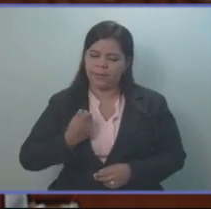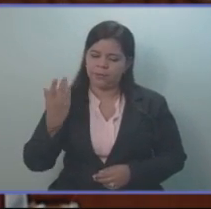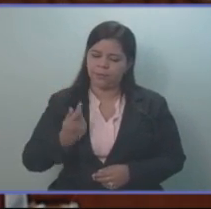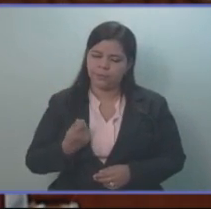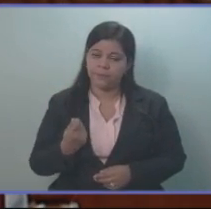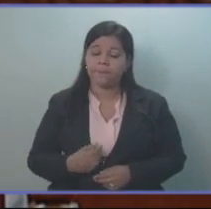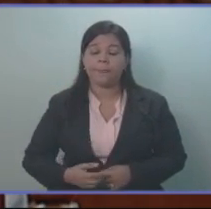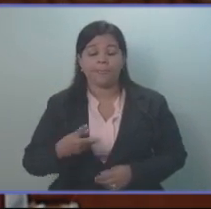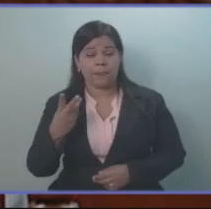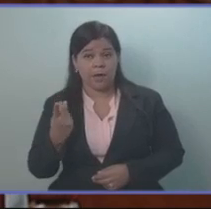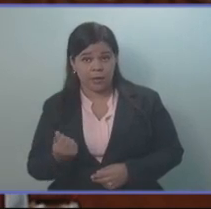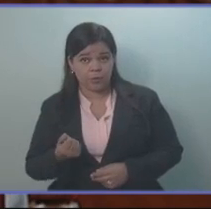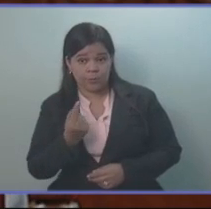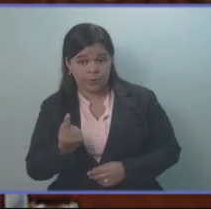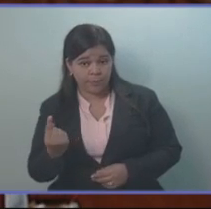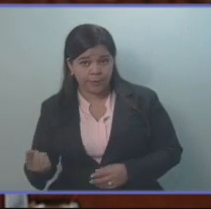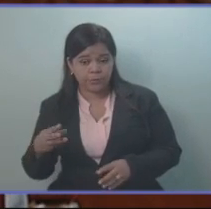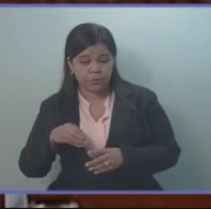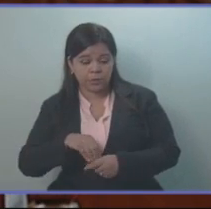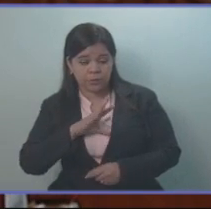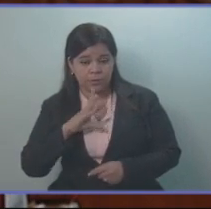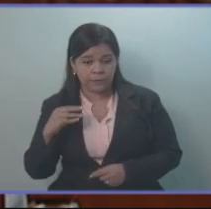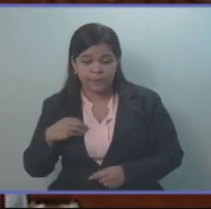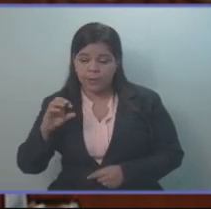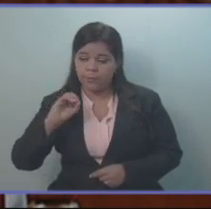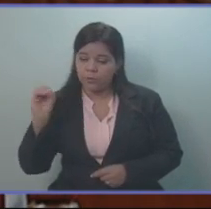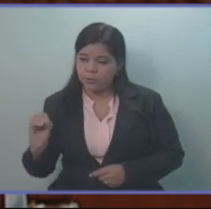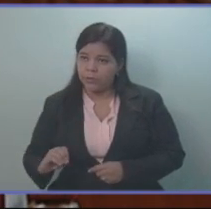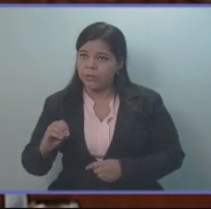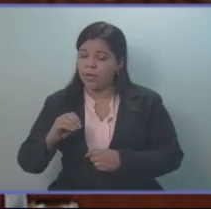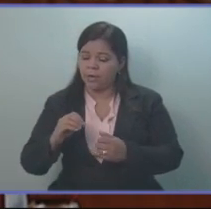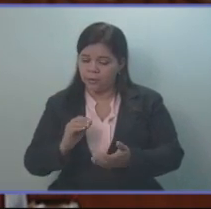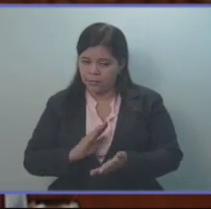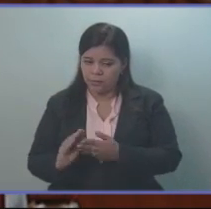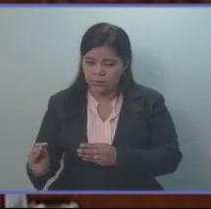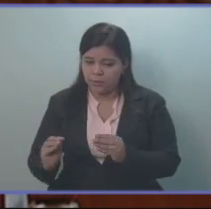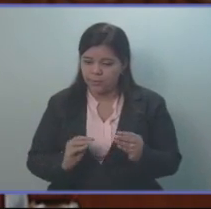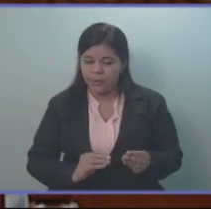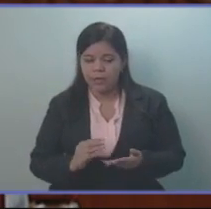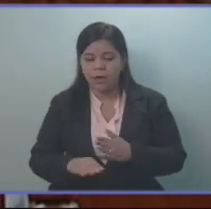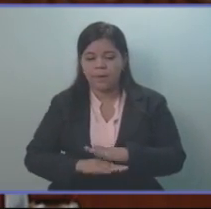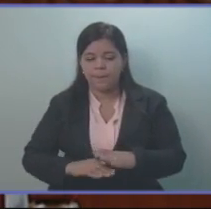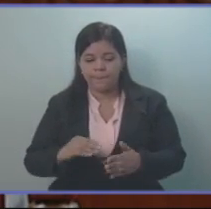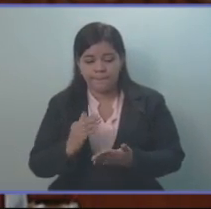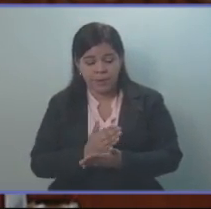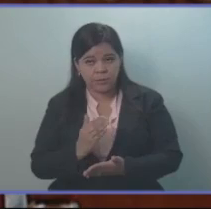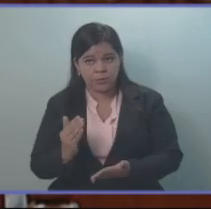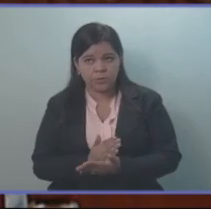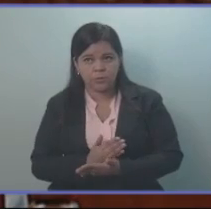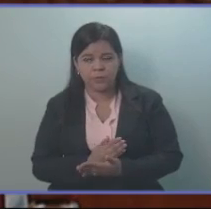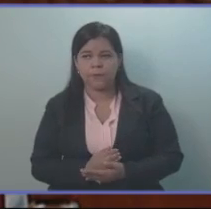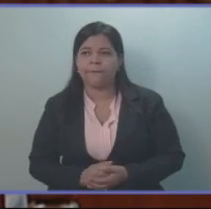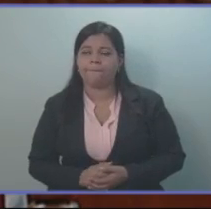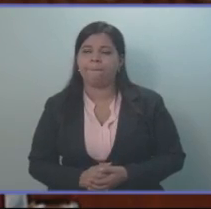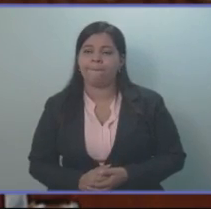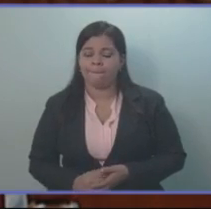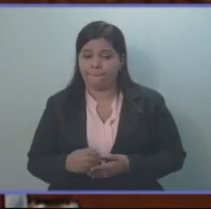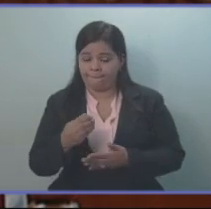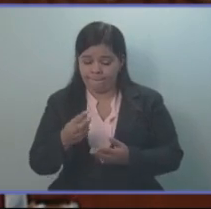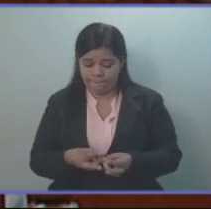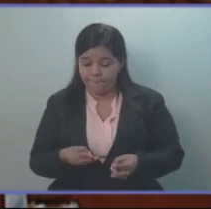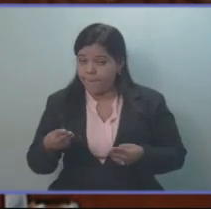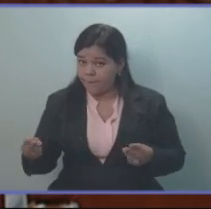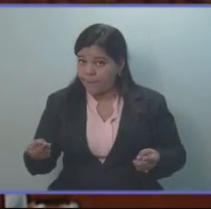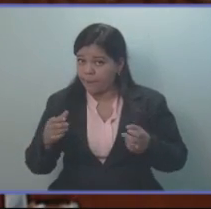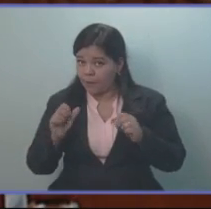de miembros del grupo familiar, así como el porcentaje de subsidios aplicables según los resultados del estudio socioeconómico. En el manual para